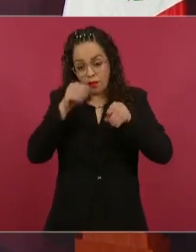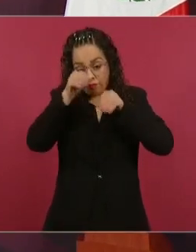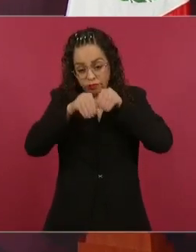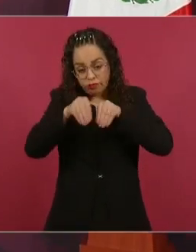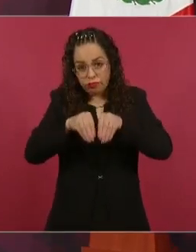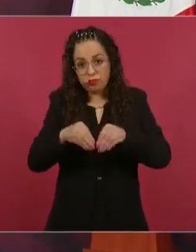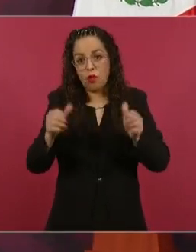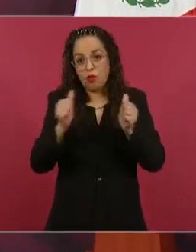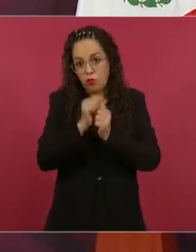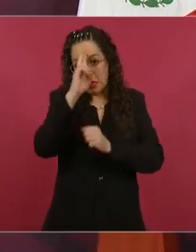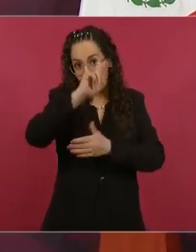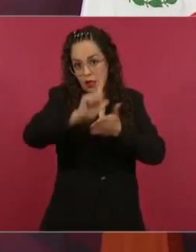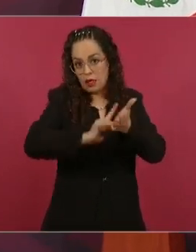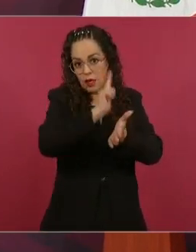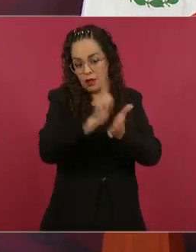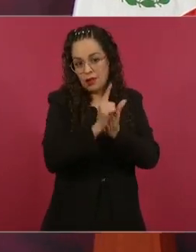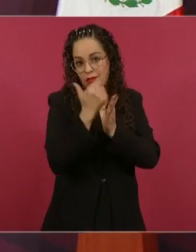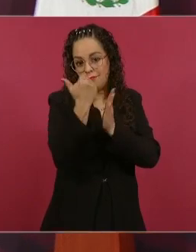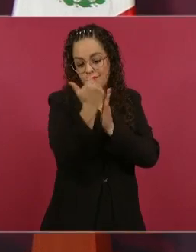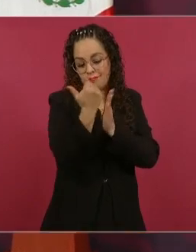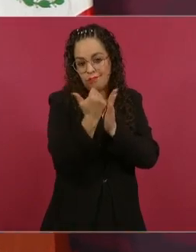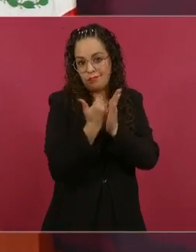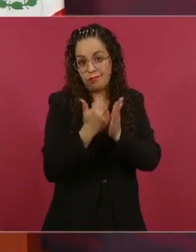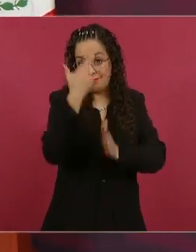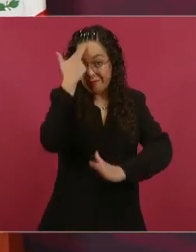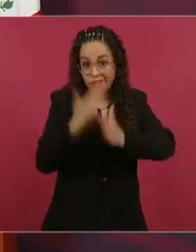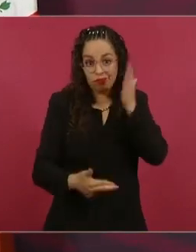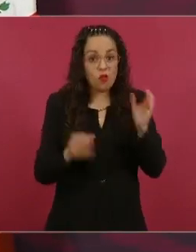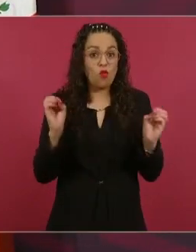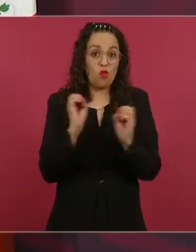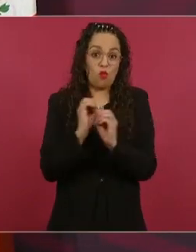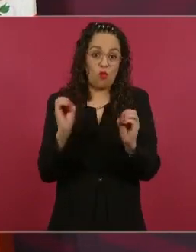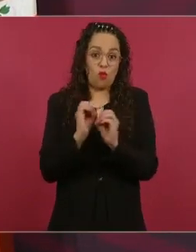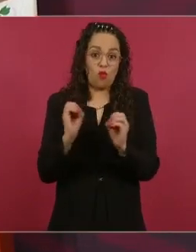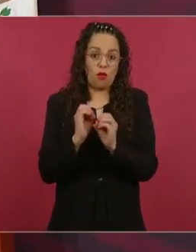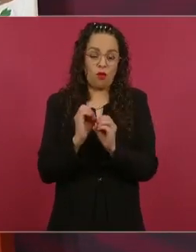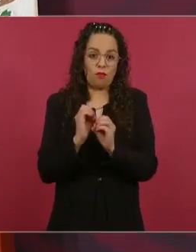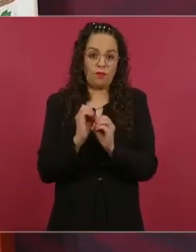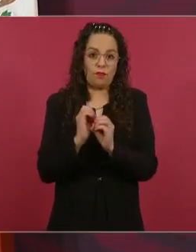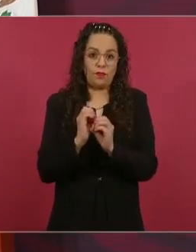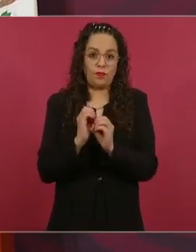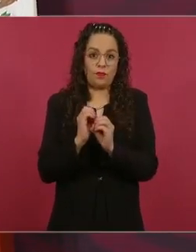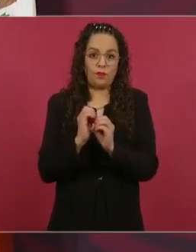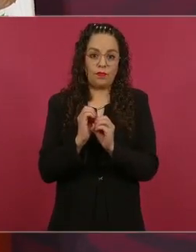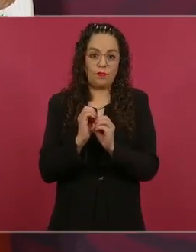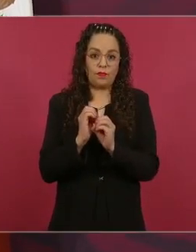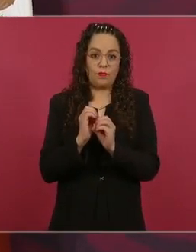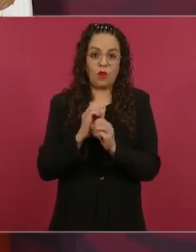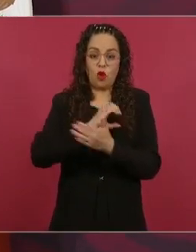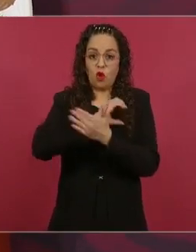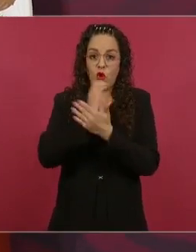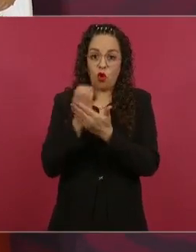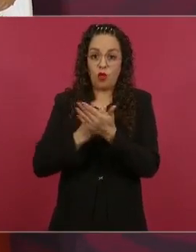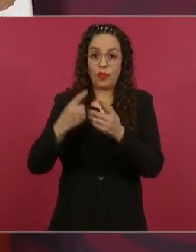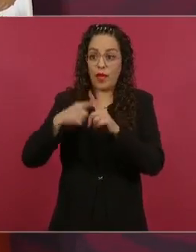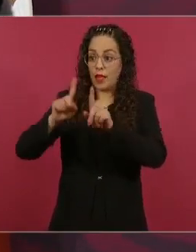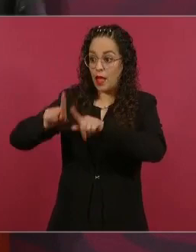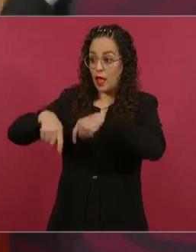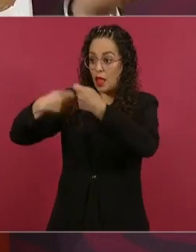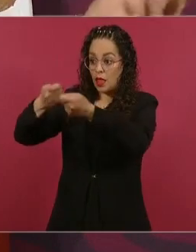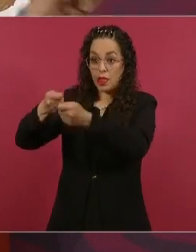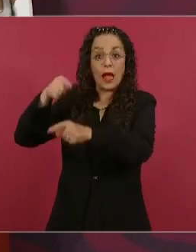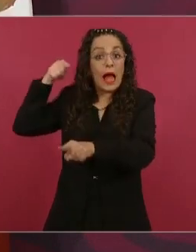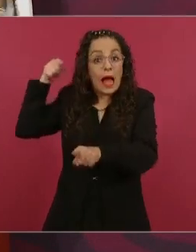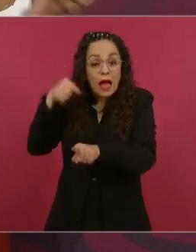Aquí la culpa la tiene básicamente quien otorgó los contratos. ¿Quiénes fueron?